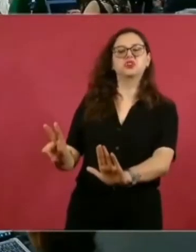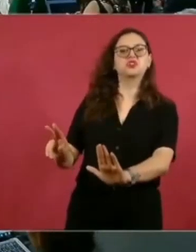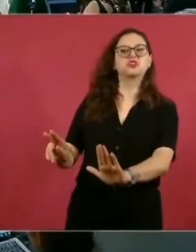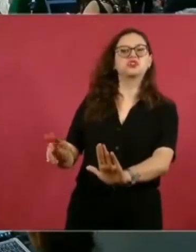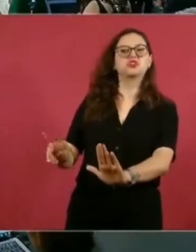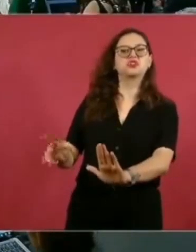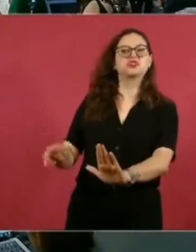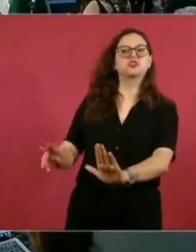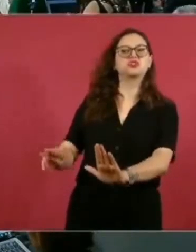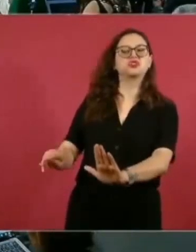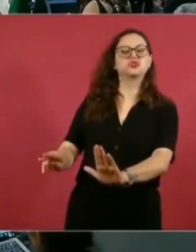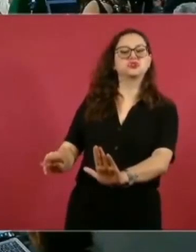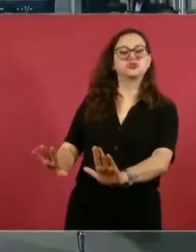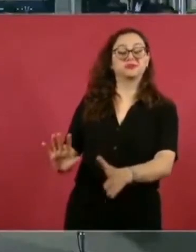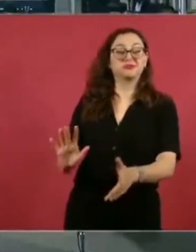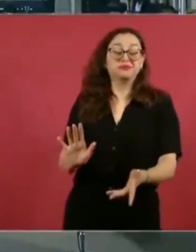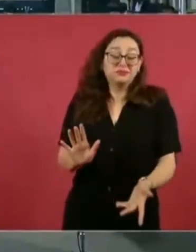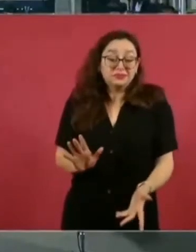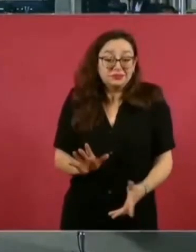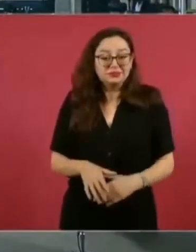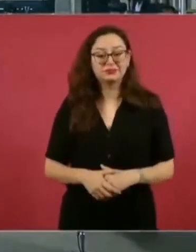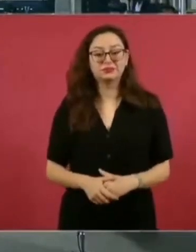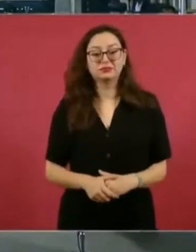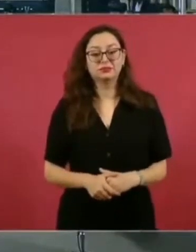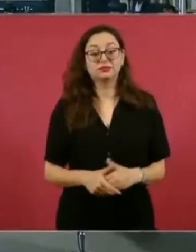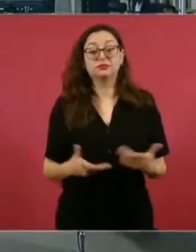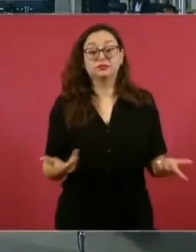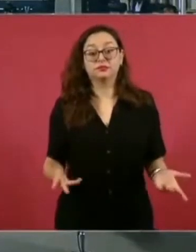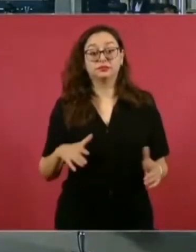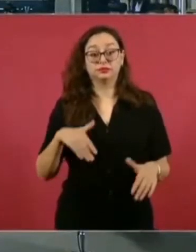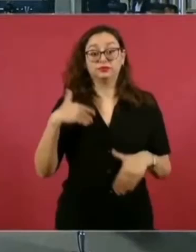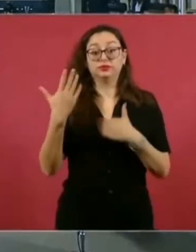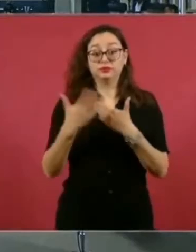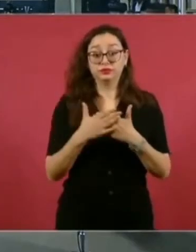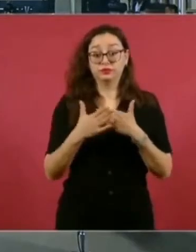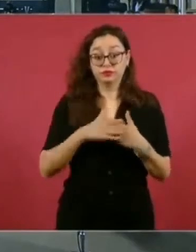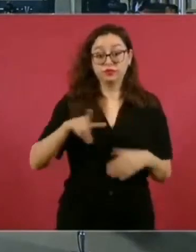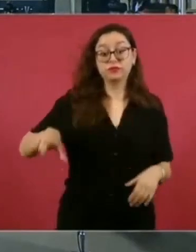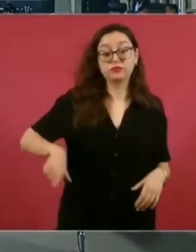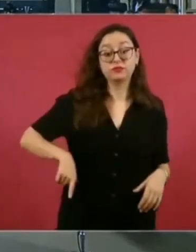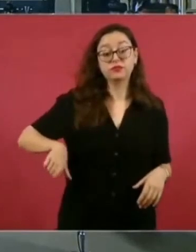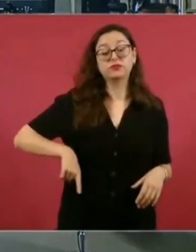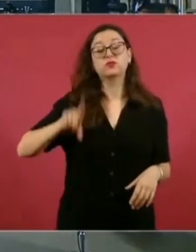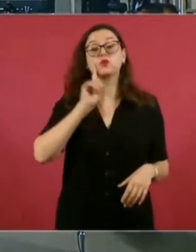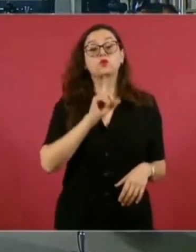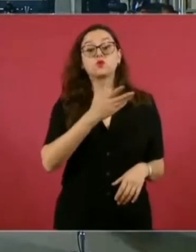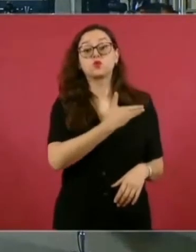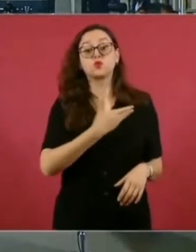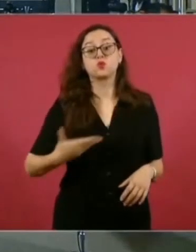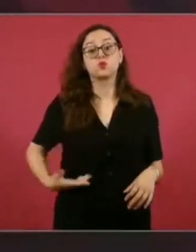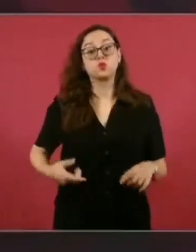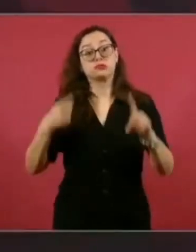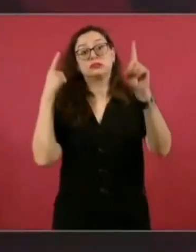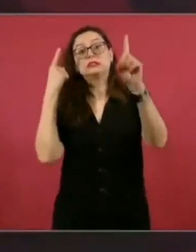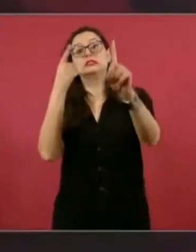Presidente, ¿y cuál será el reto en materia de seguridad para Yo veo la próxima que presidencia? va a seguir